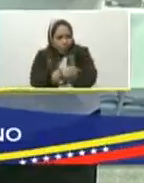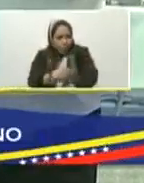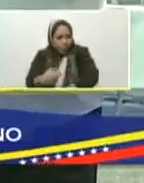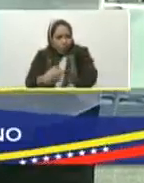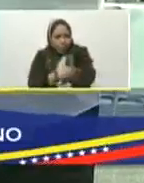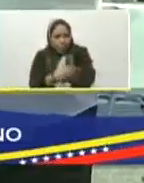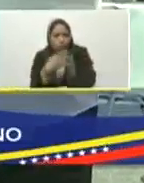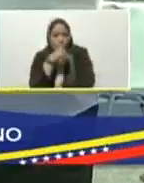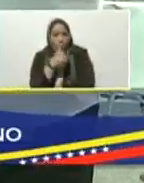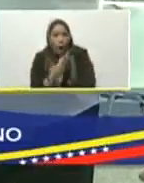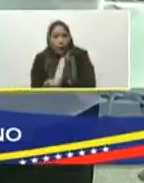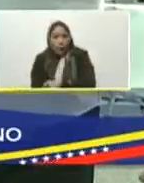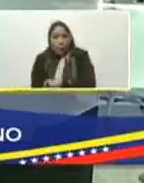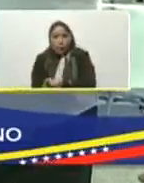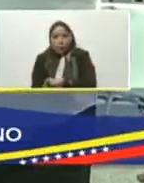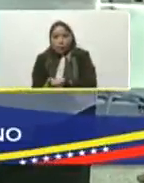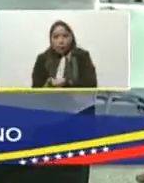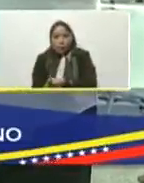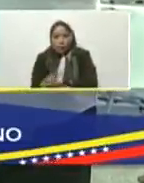¿Ah?